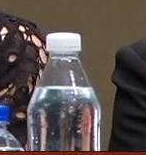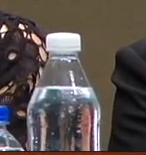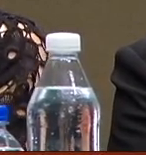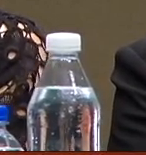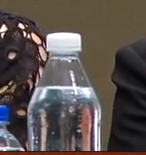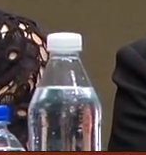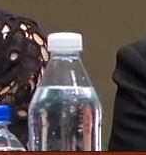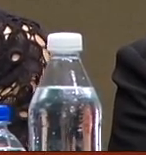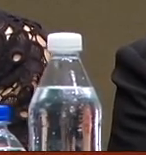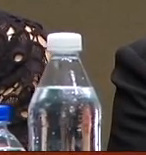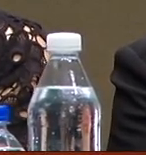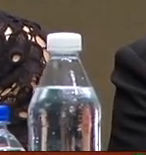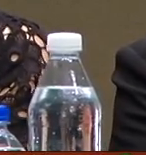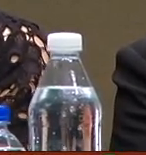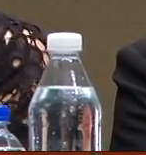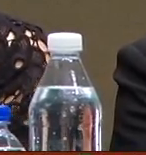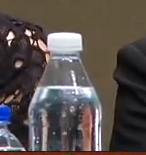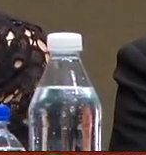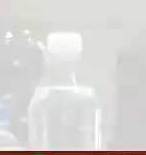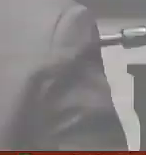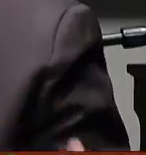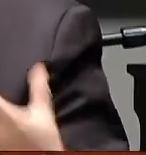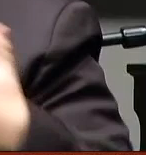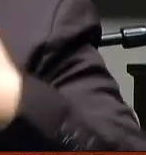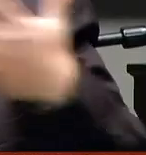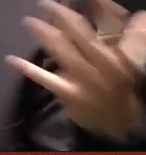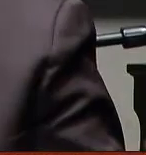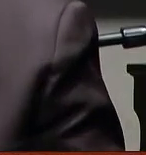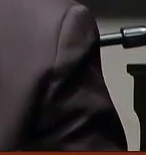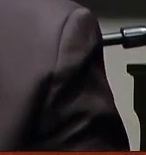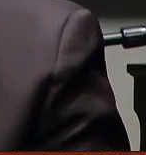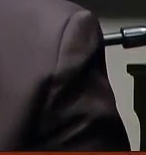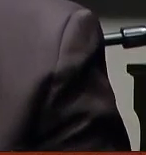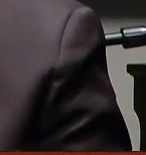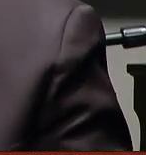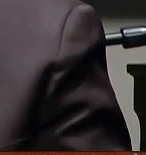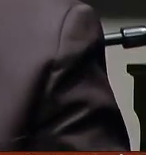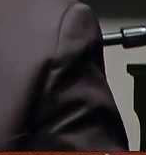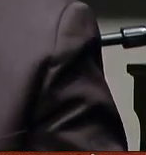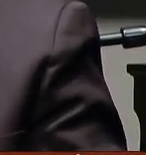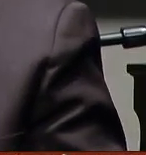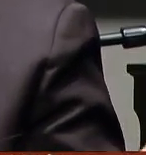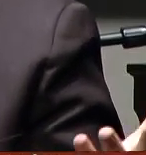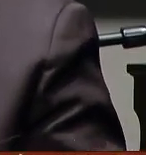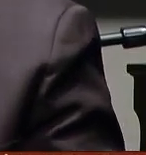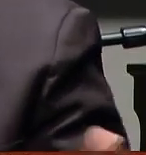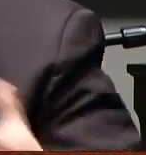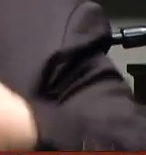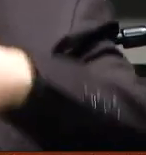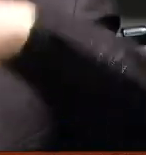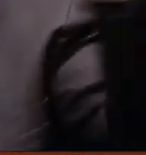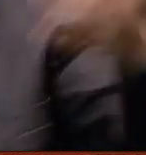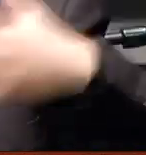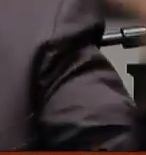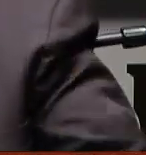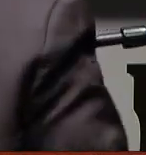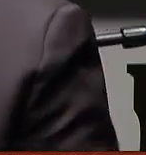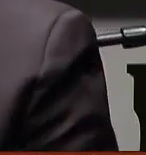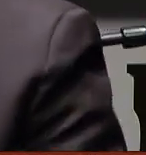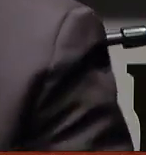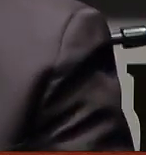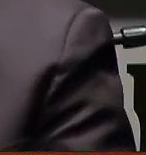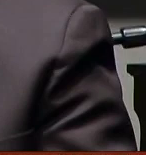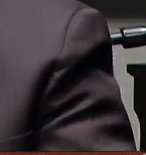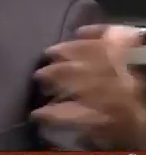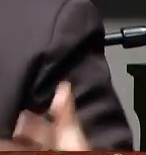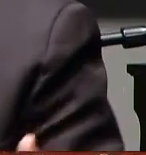es visibilizar a sus portadores. Escucharemos nuevos boleros, es también parte fundamental, no nada más cantar lo que ya se